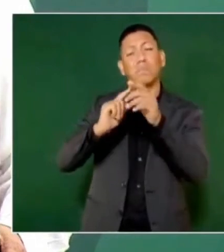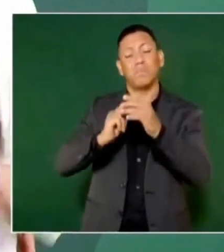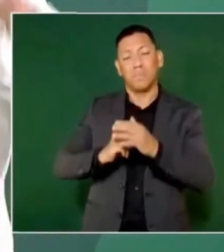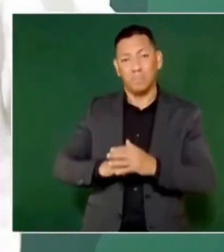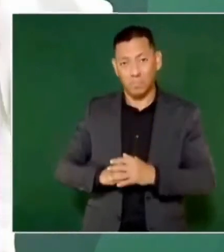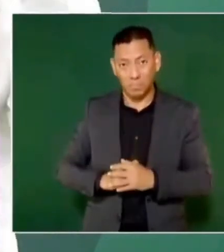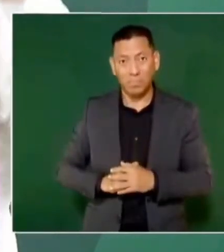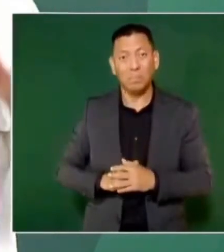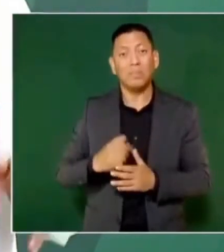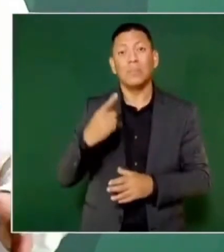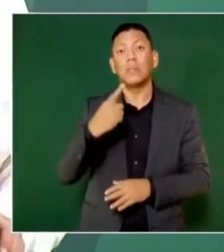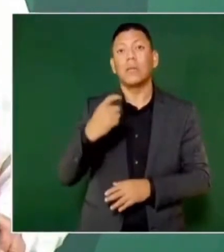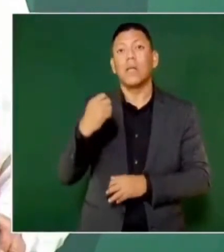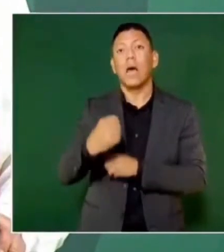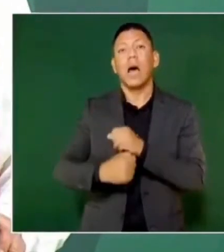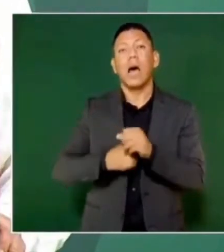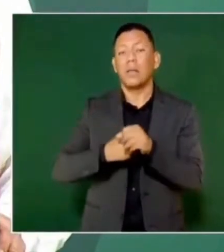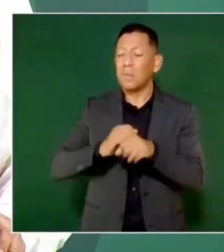Más de 100 años.